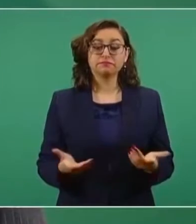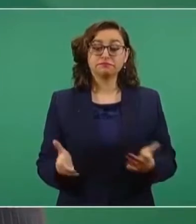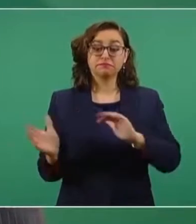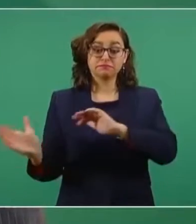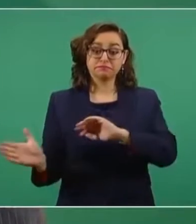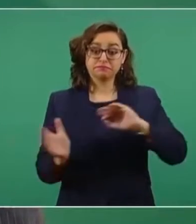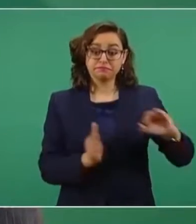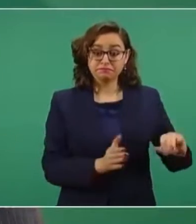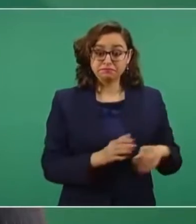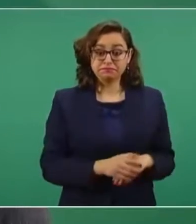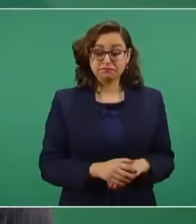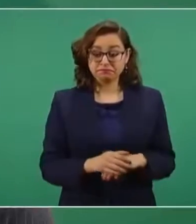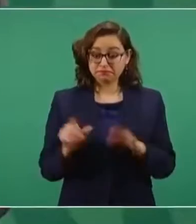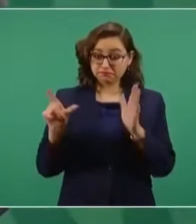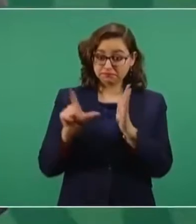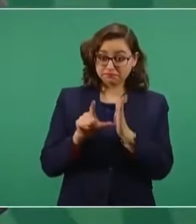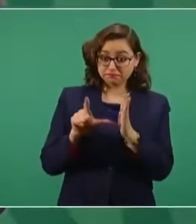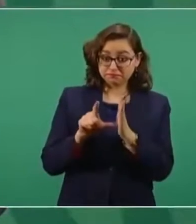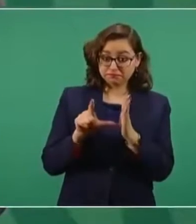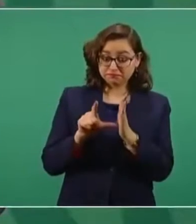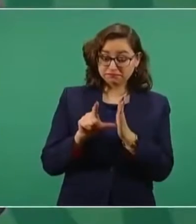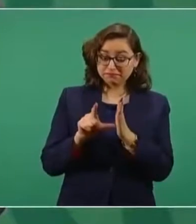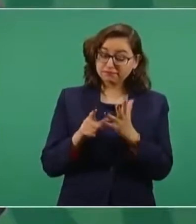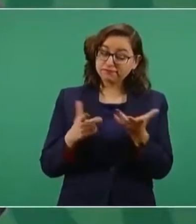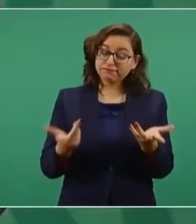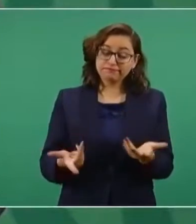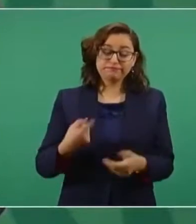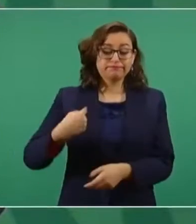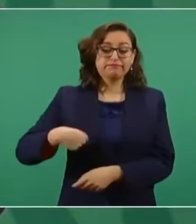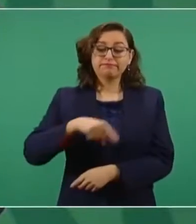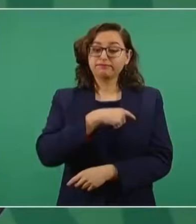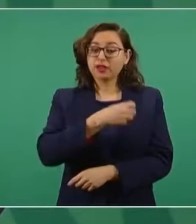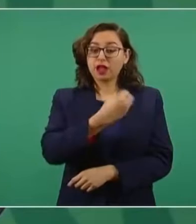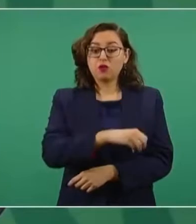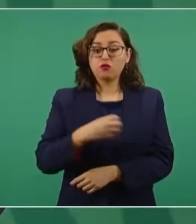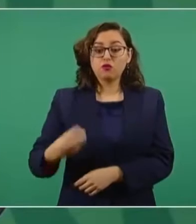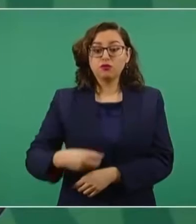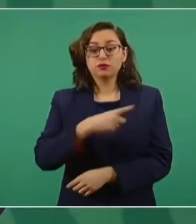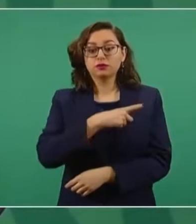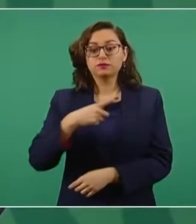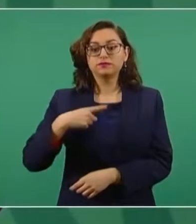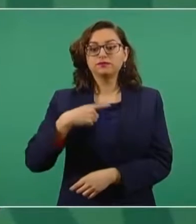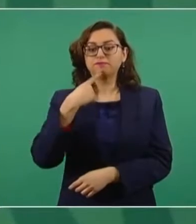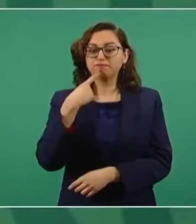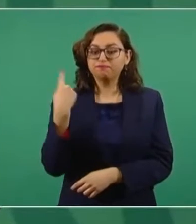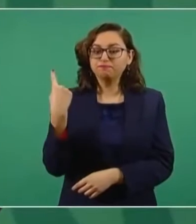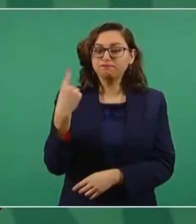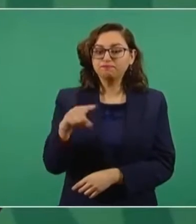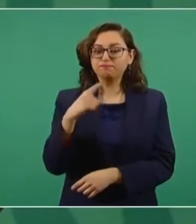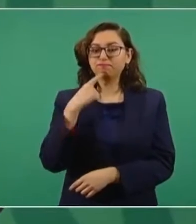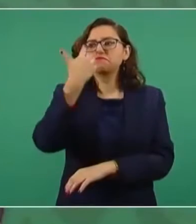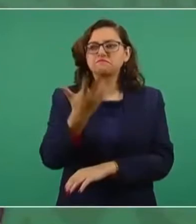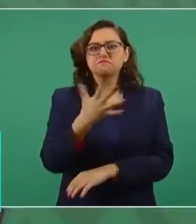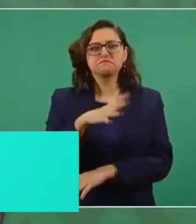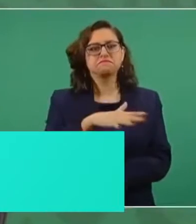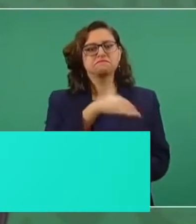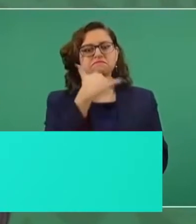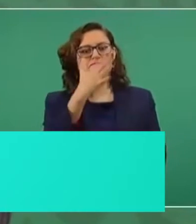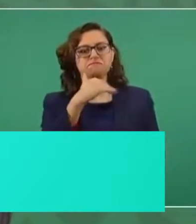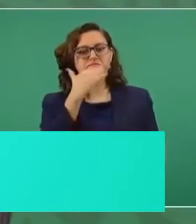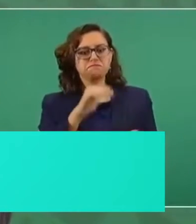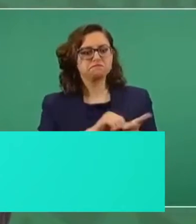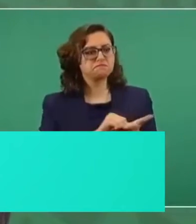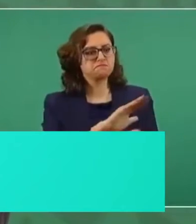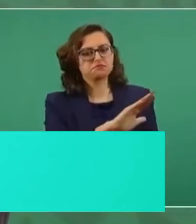por intromisión en el proceso electoral, el mandatario nacional aseguró que no existe la censura en su administración. Puede